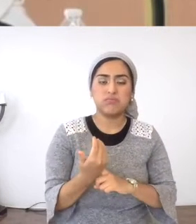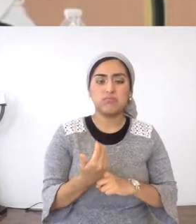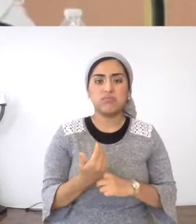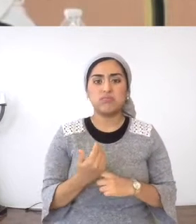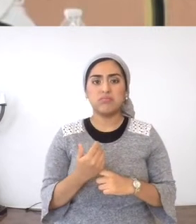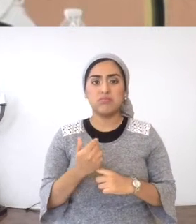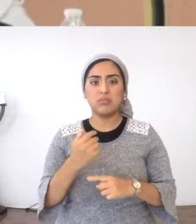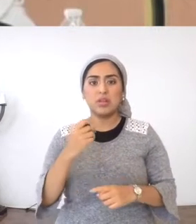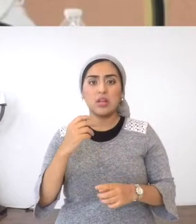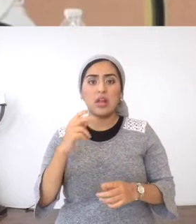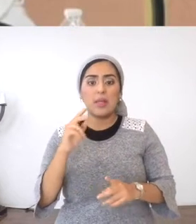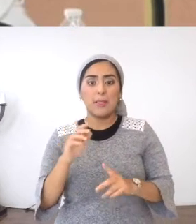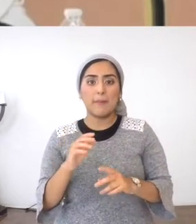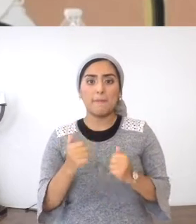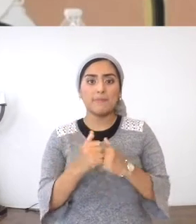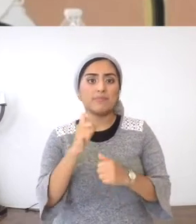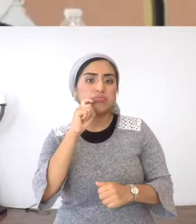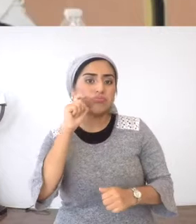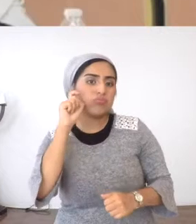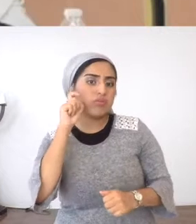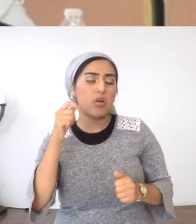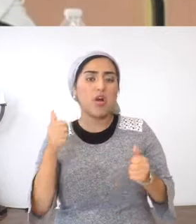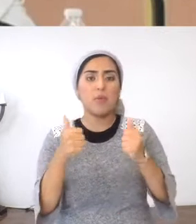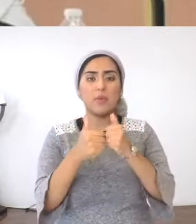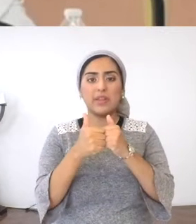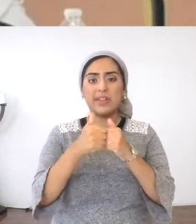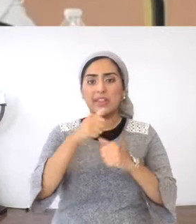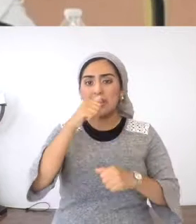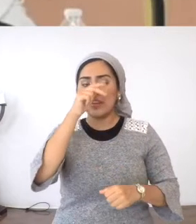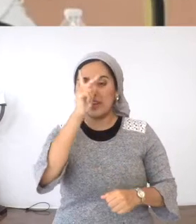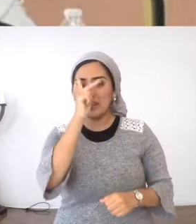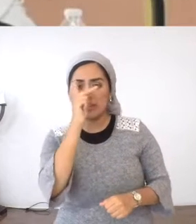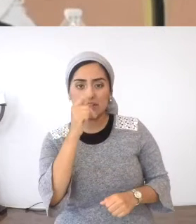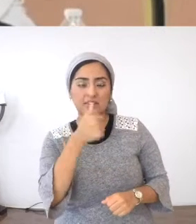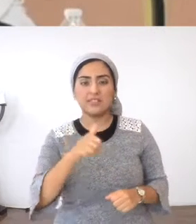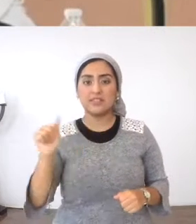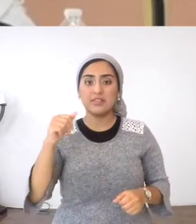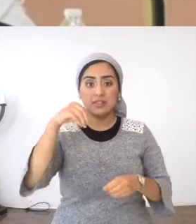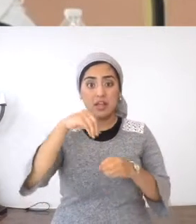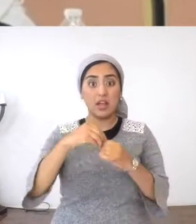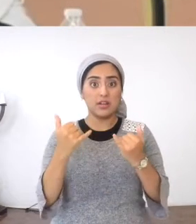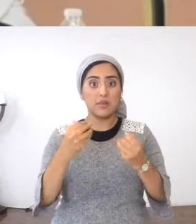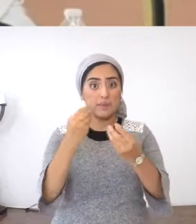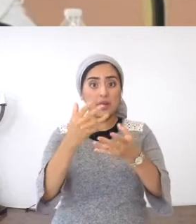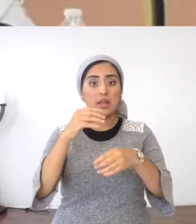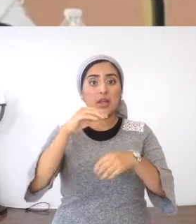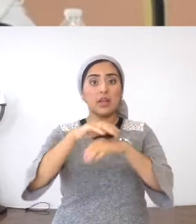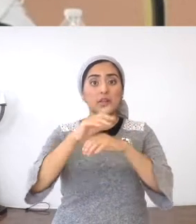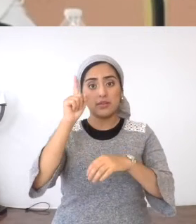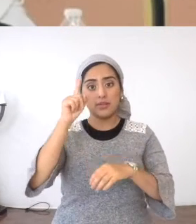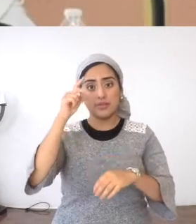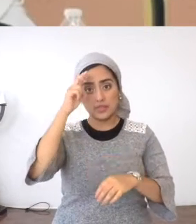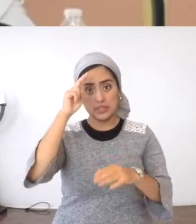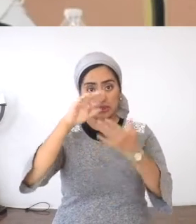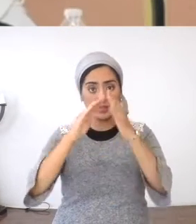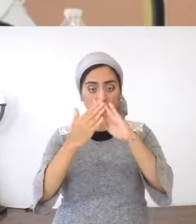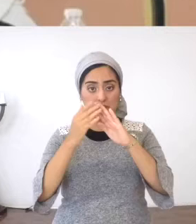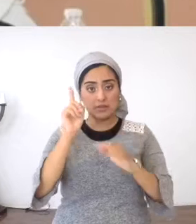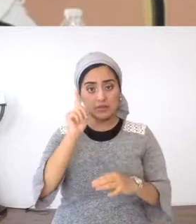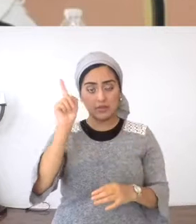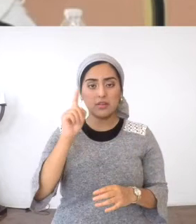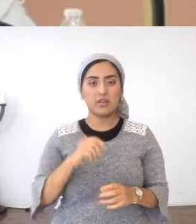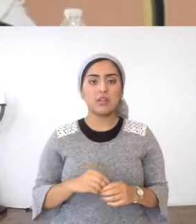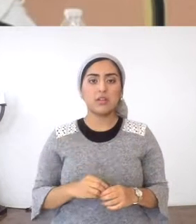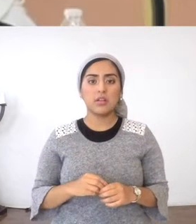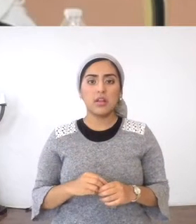Prostitución Violaciones a los niños A las niñas A los derechos humanos Por cierto En la Ciudad de México Distrito